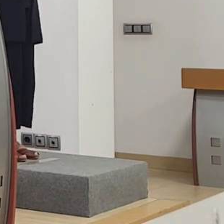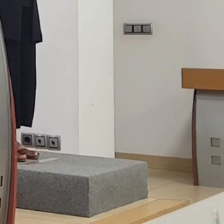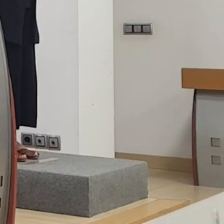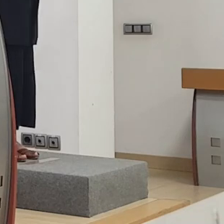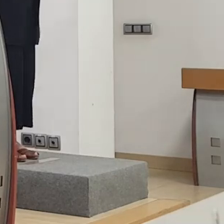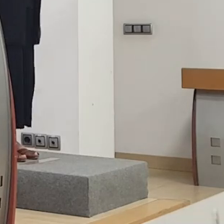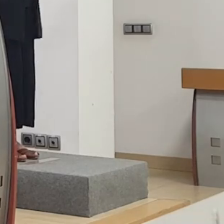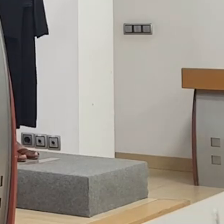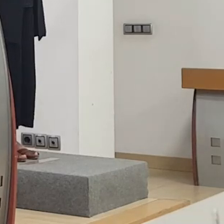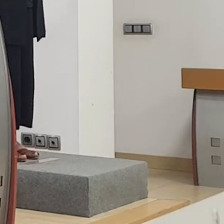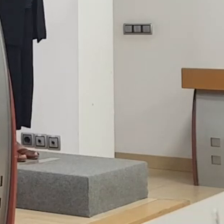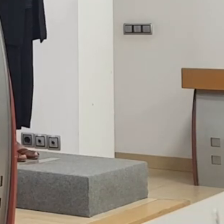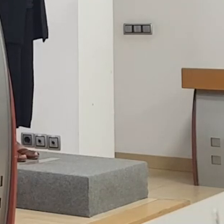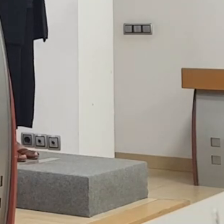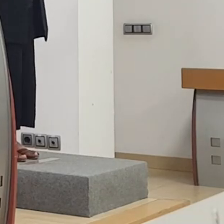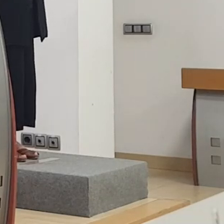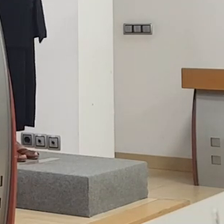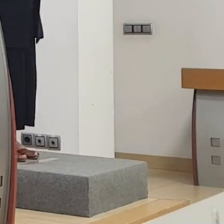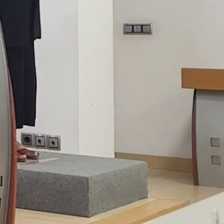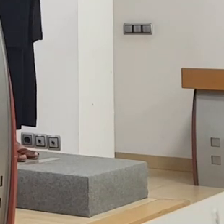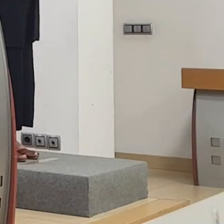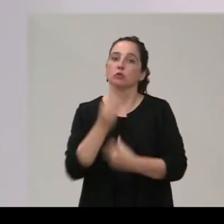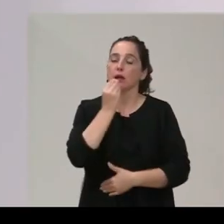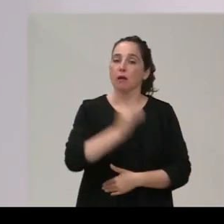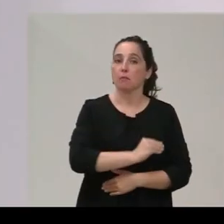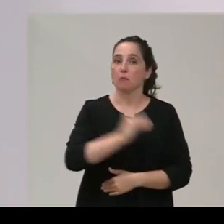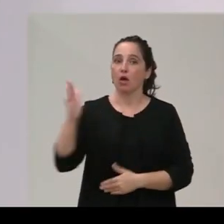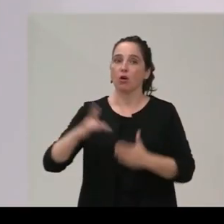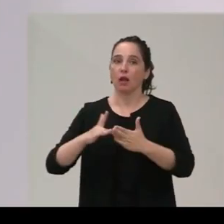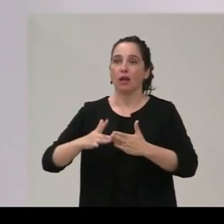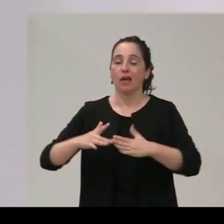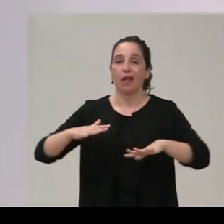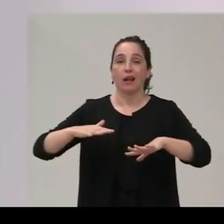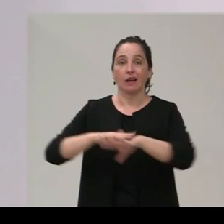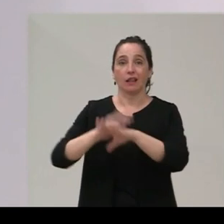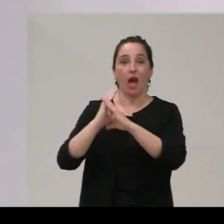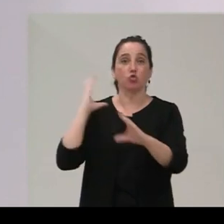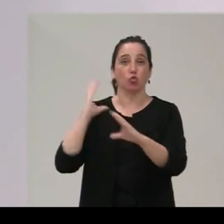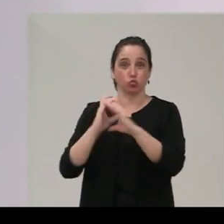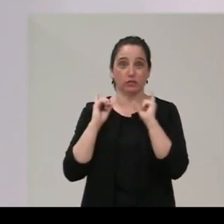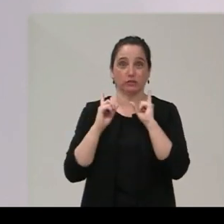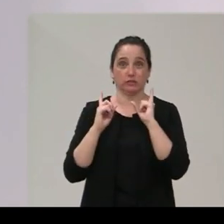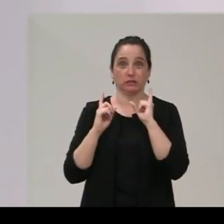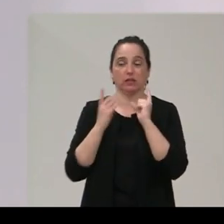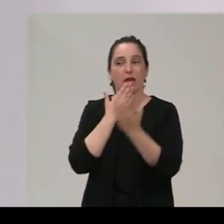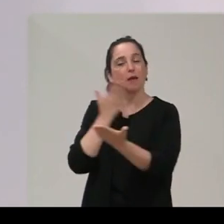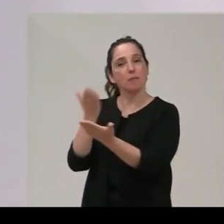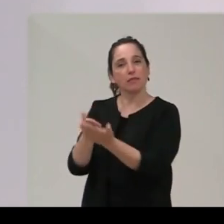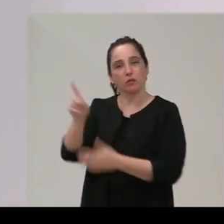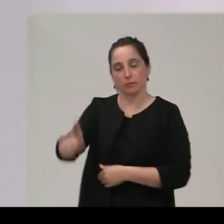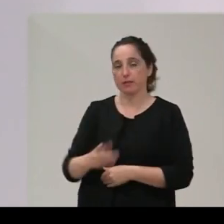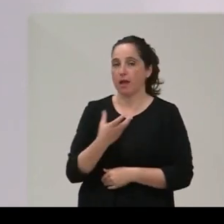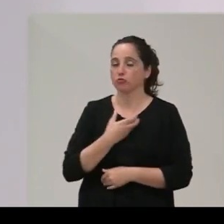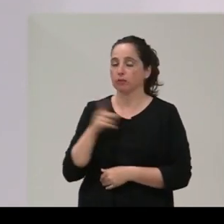también trabajaremos conjuntamente para la mejora de la red de autobuses periurbanos le hemos solicitado